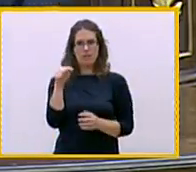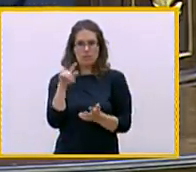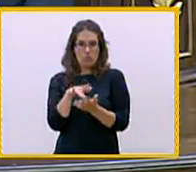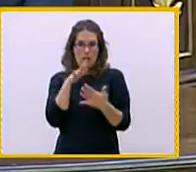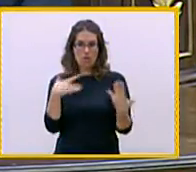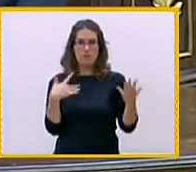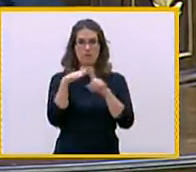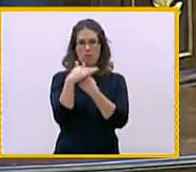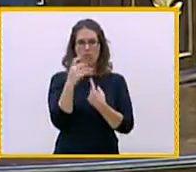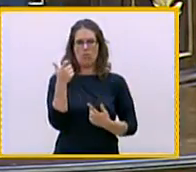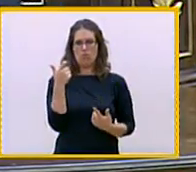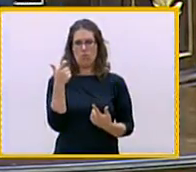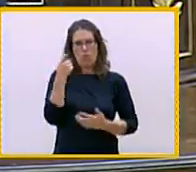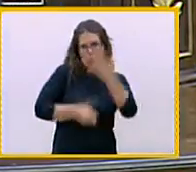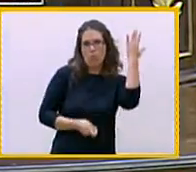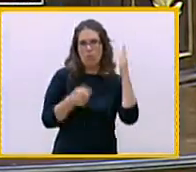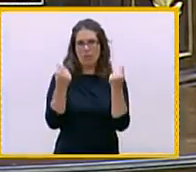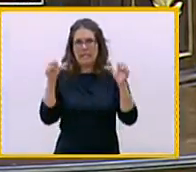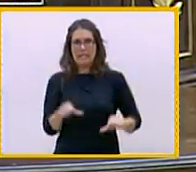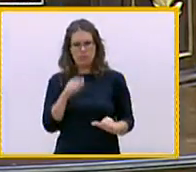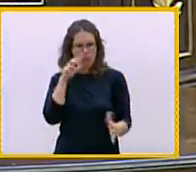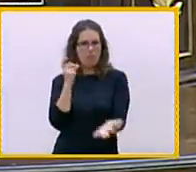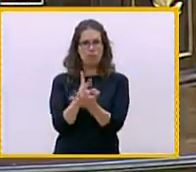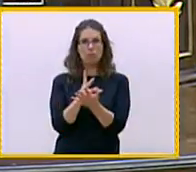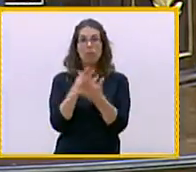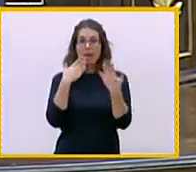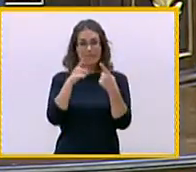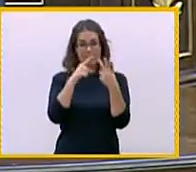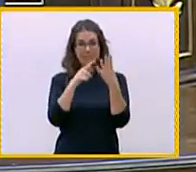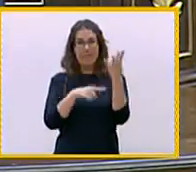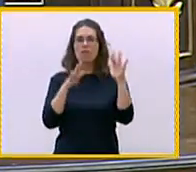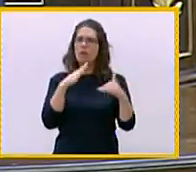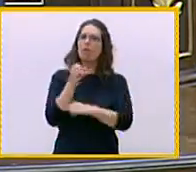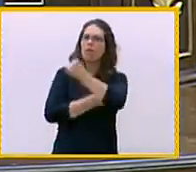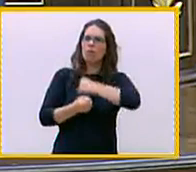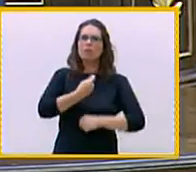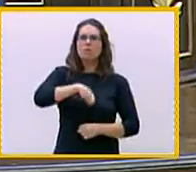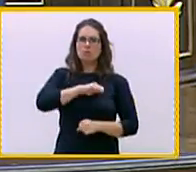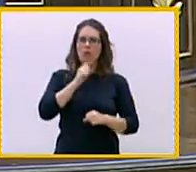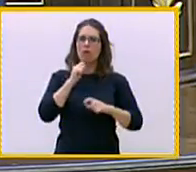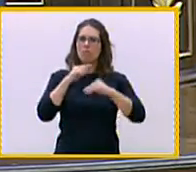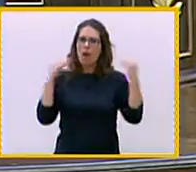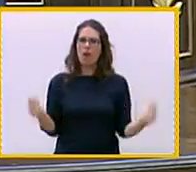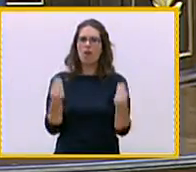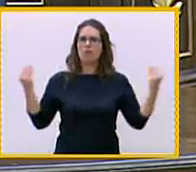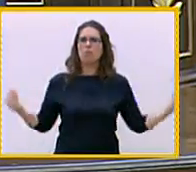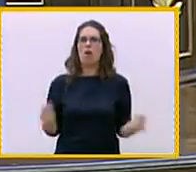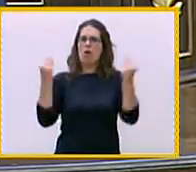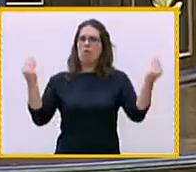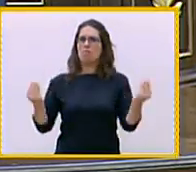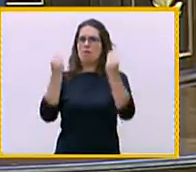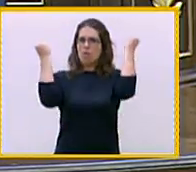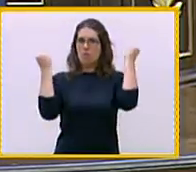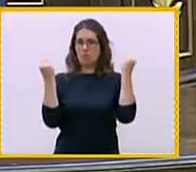crisis. Gracias a todo ello, la economía española continúa corrigiendo uno de los grandes desequilibrios macroeconómicos